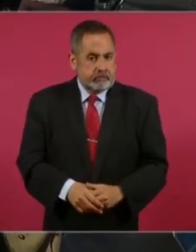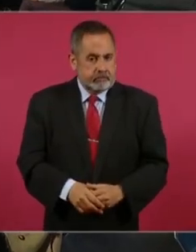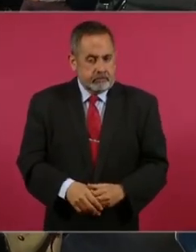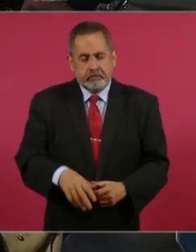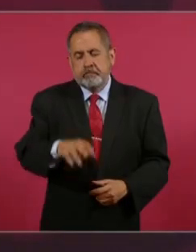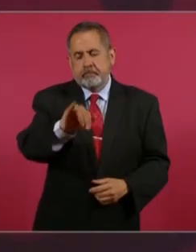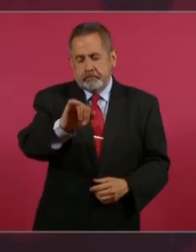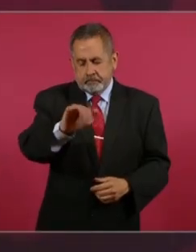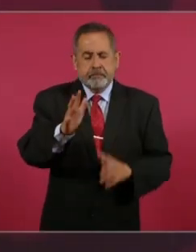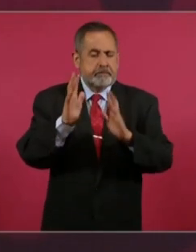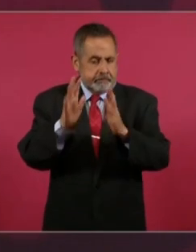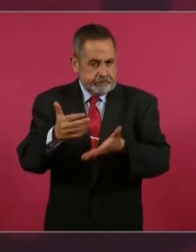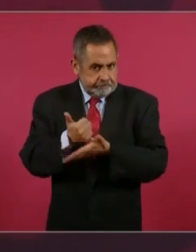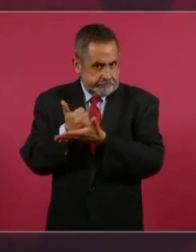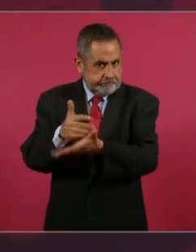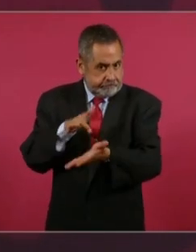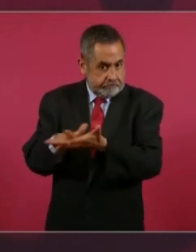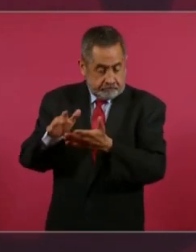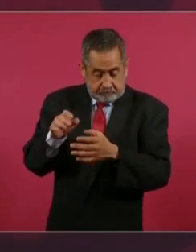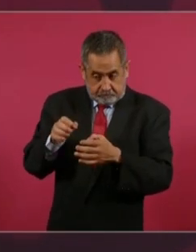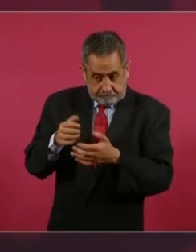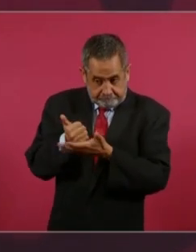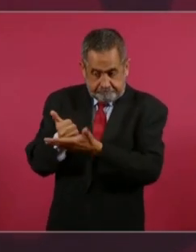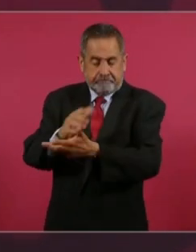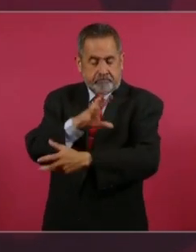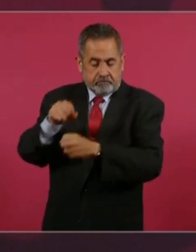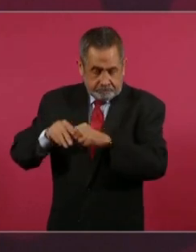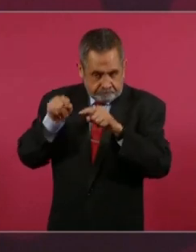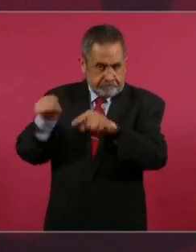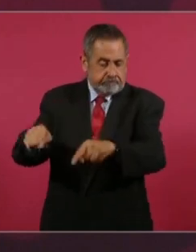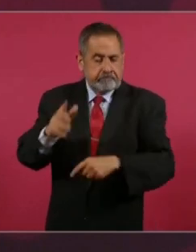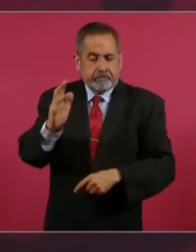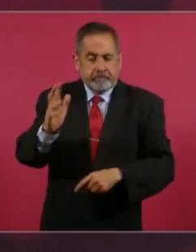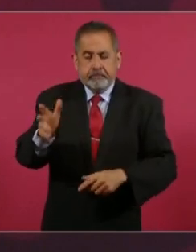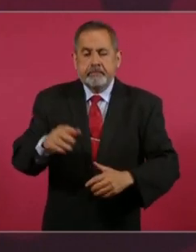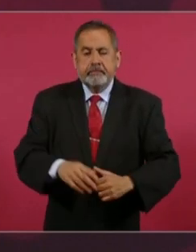en todo. Ok. Allá. Allá,